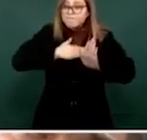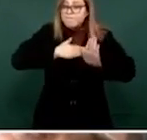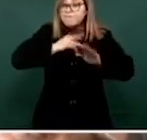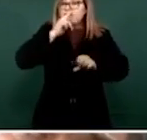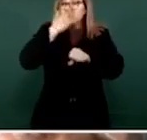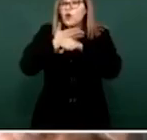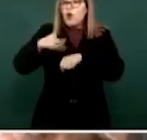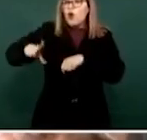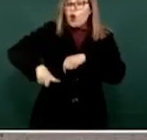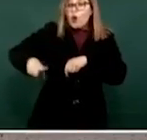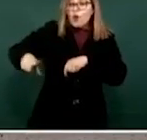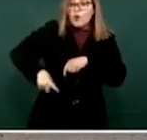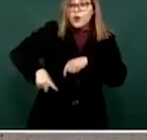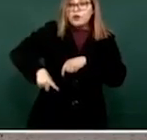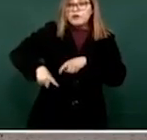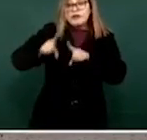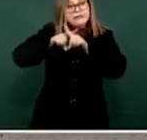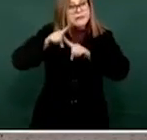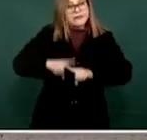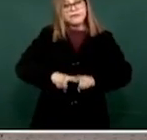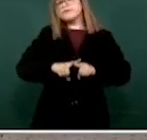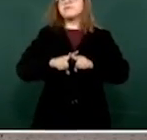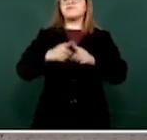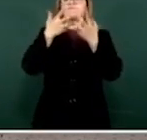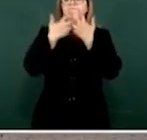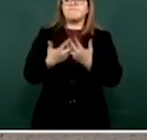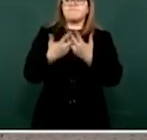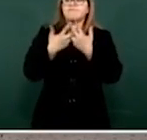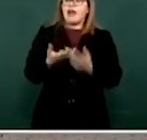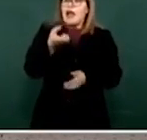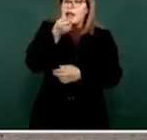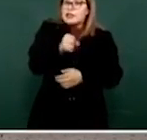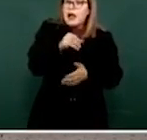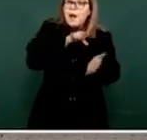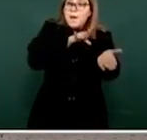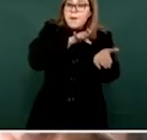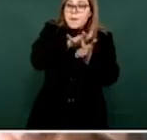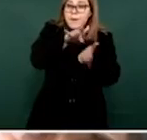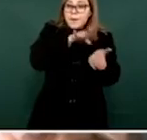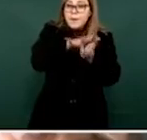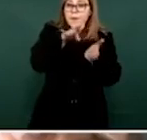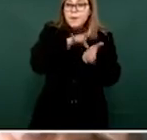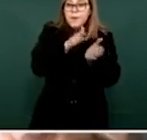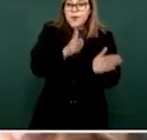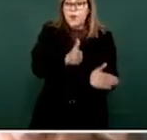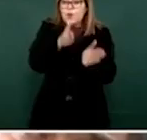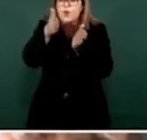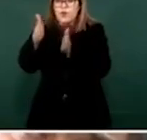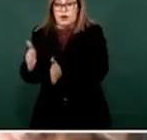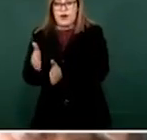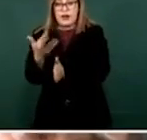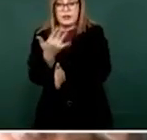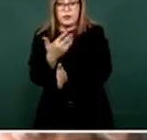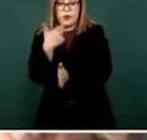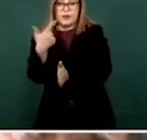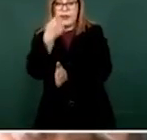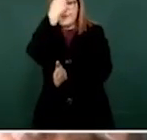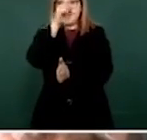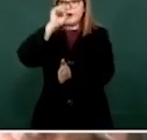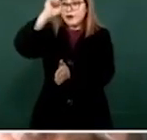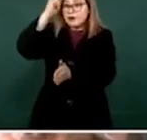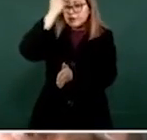su gobierno, de las dependencias que así les corresponda, de apoyar el tema de la vía alterna a la carretera 57 para San Luis